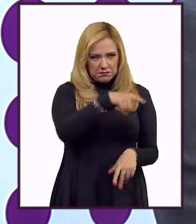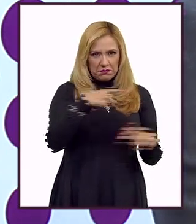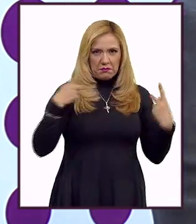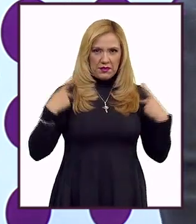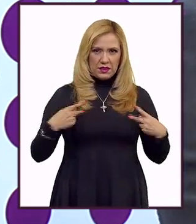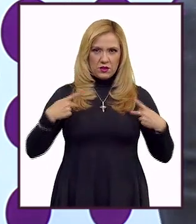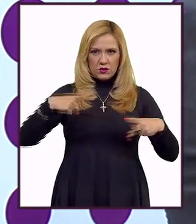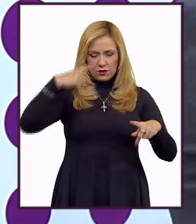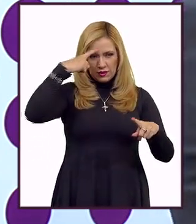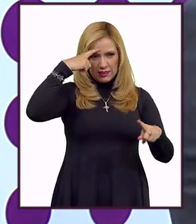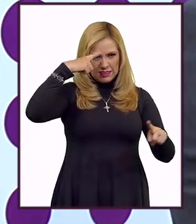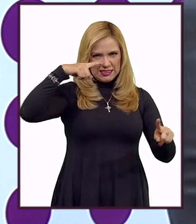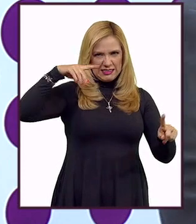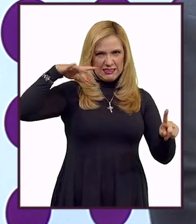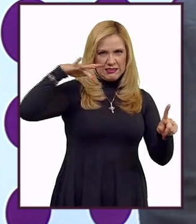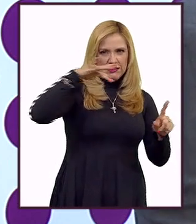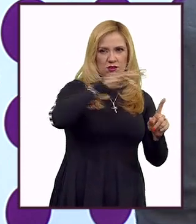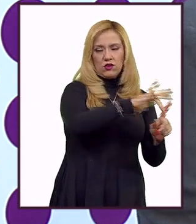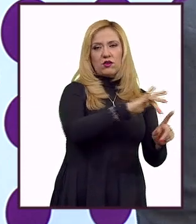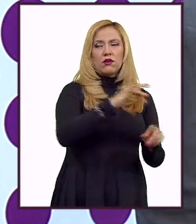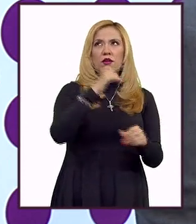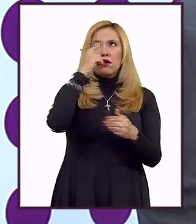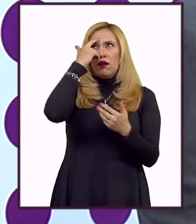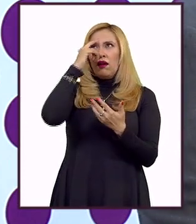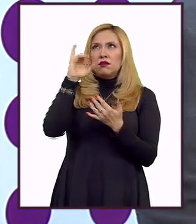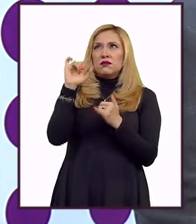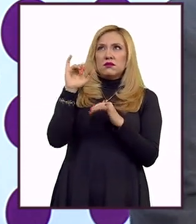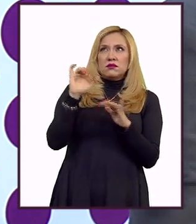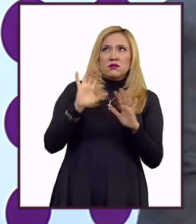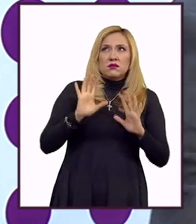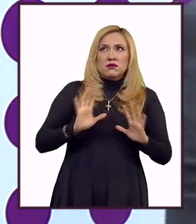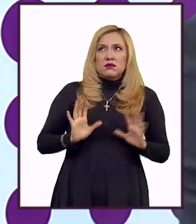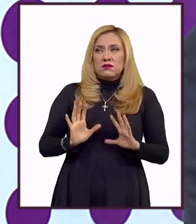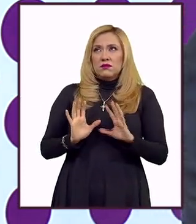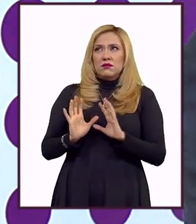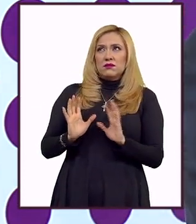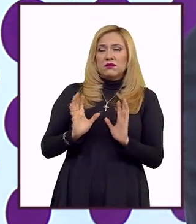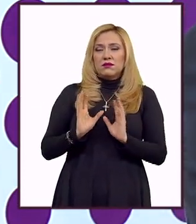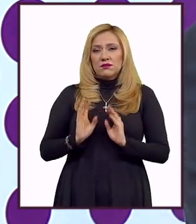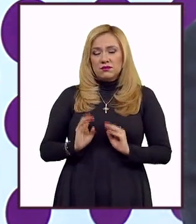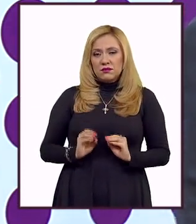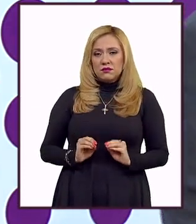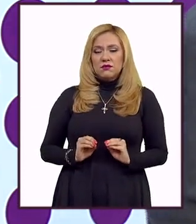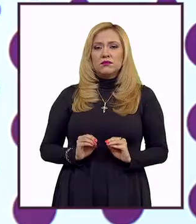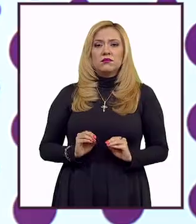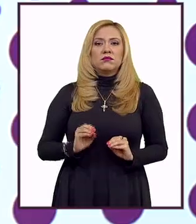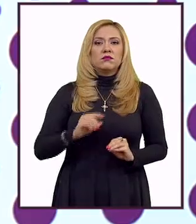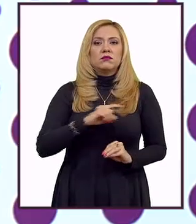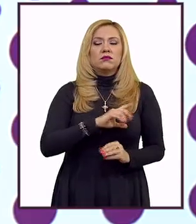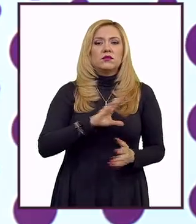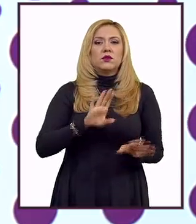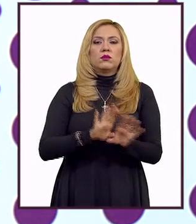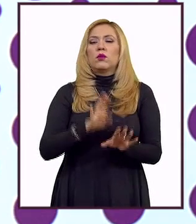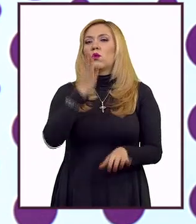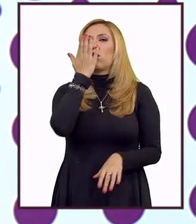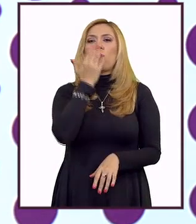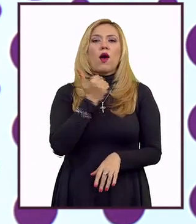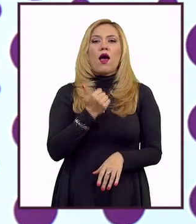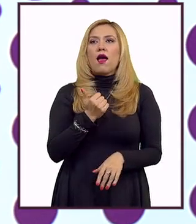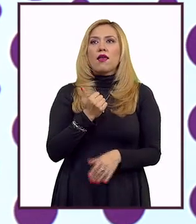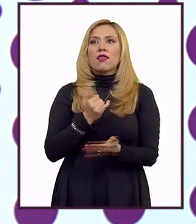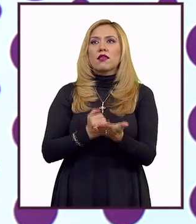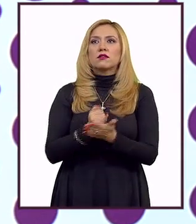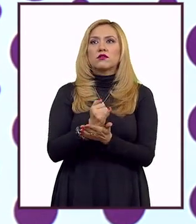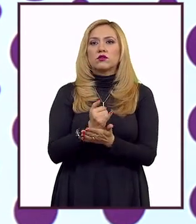que esa persona diga, haga o deje de hacer algo con un dolo de transformar la voluntad de la persona. Y dice